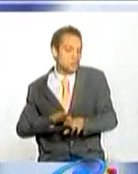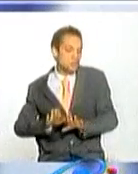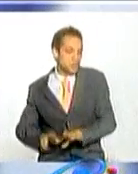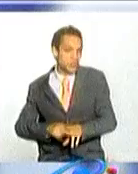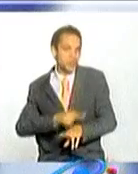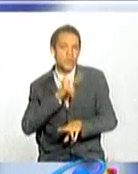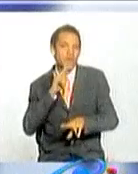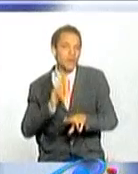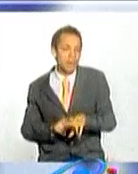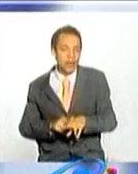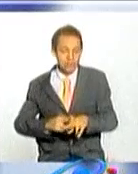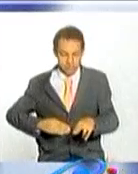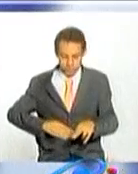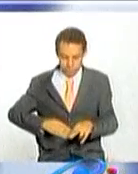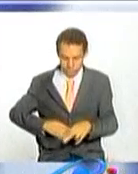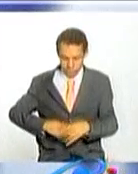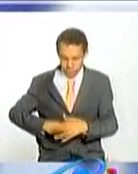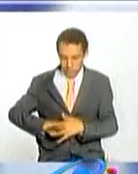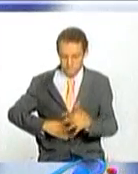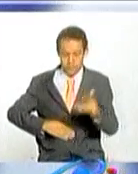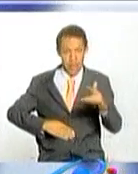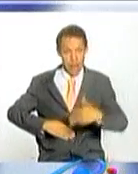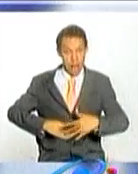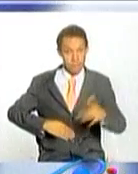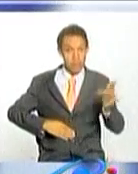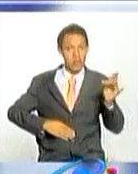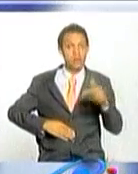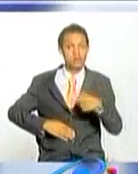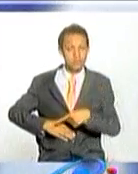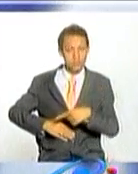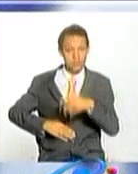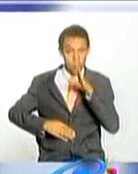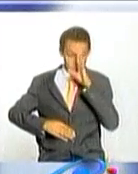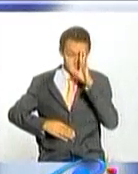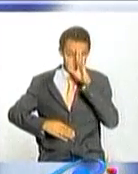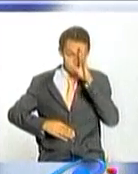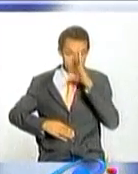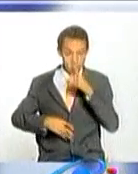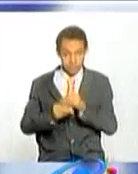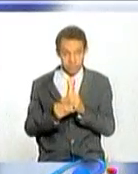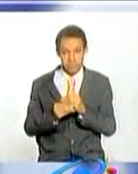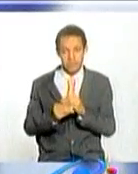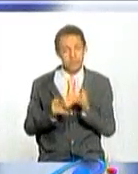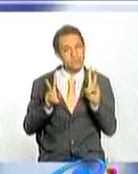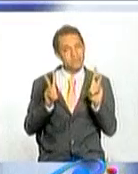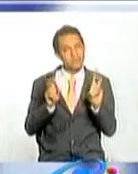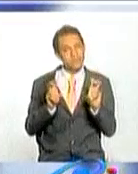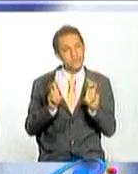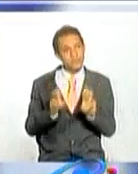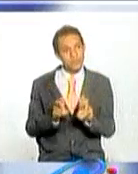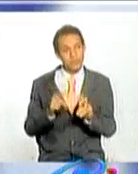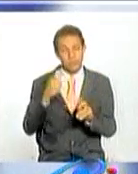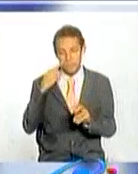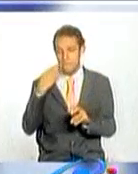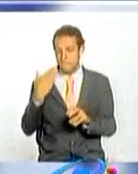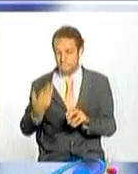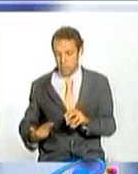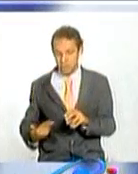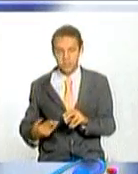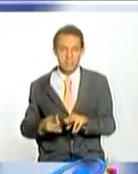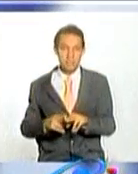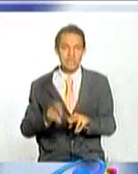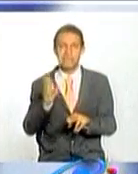es un hígado grasoso, como lo encontramos muy frecuentemente. Aquí vemos toda la parte del lóbulo derecho, estos serían